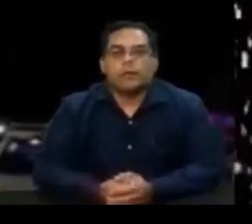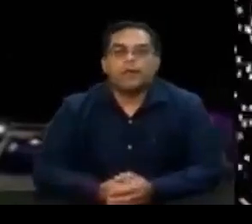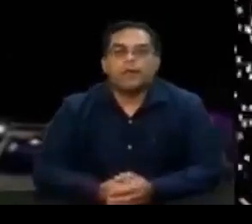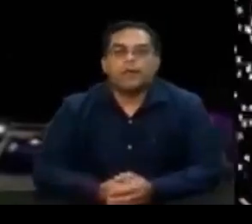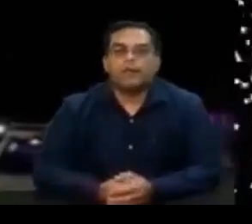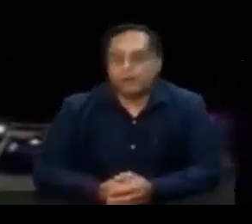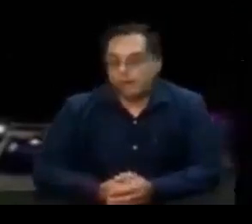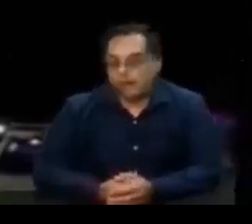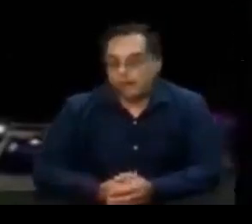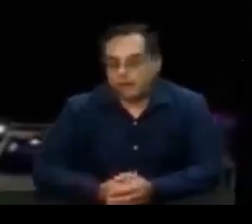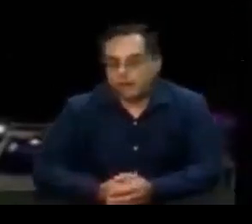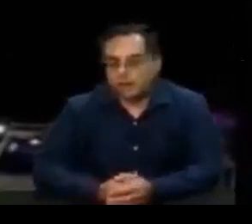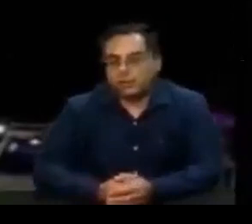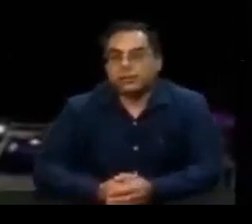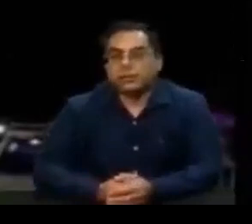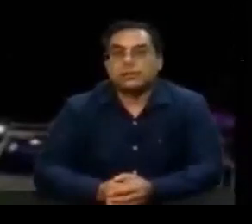aquí podemos ver